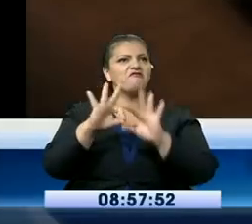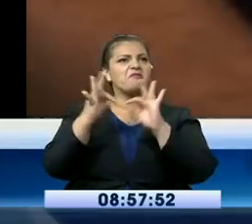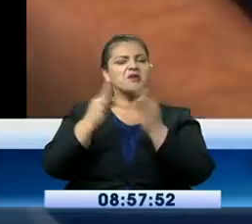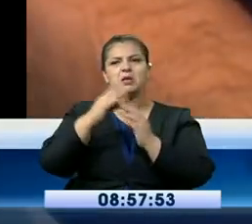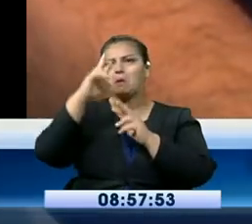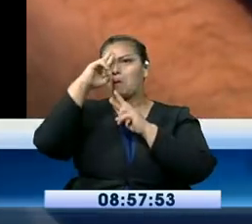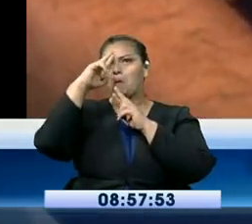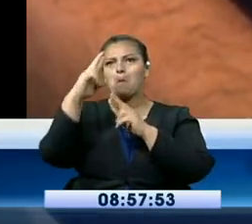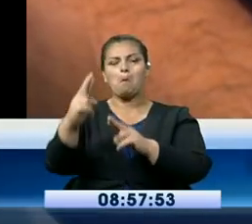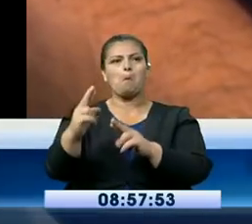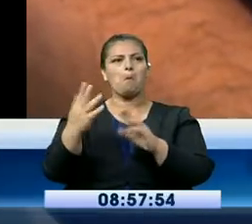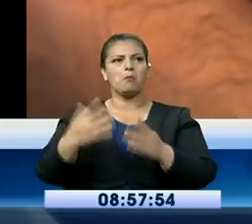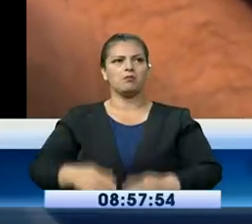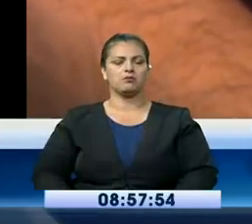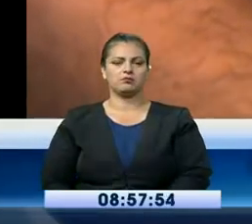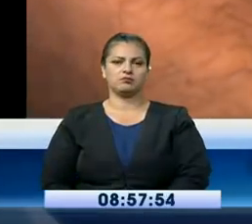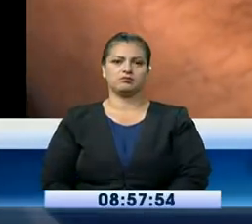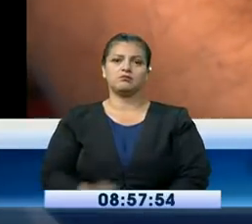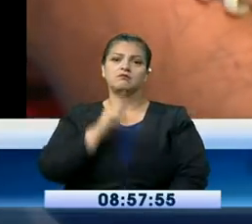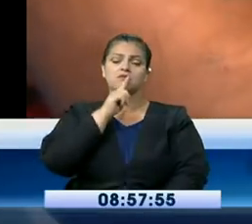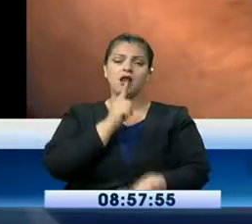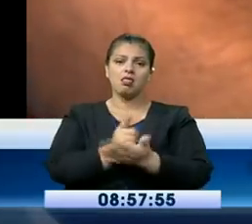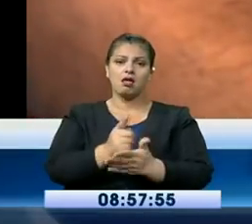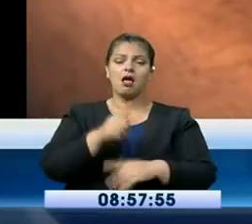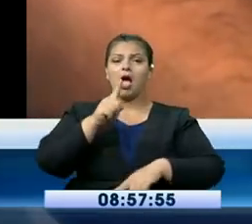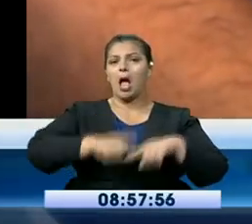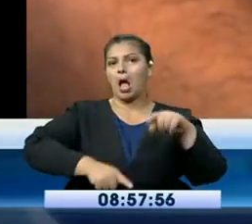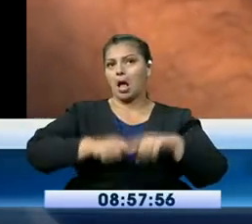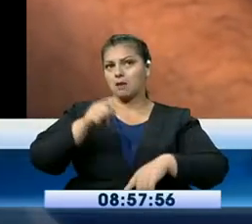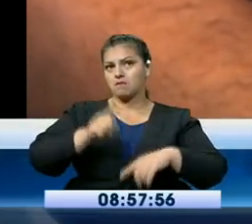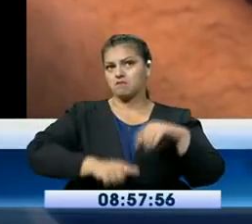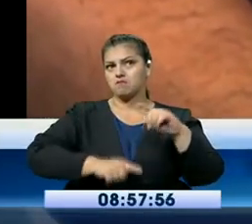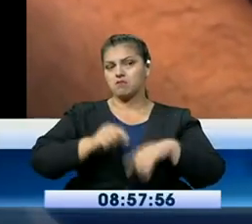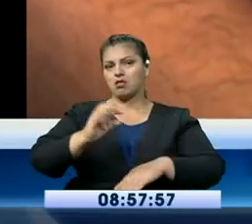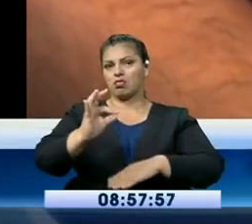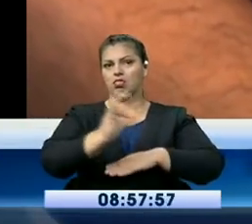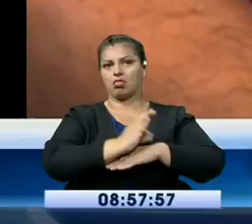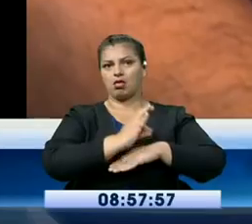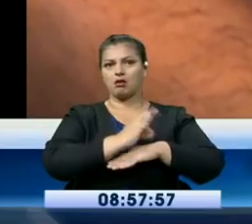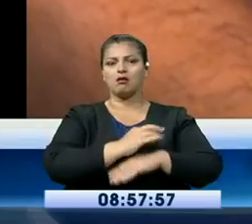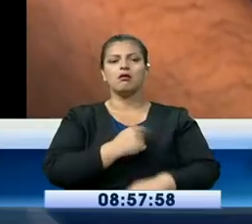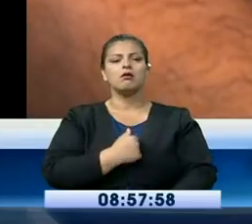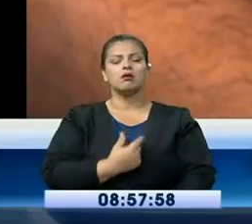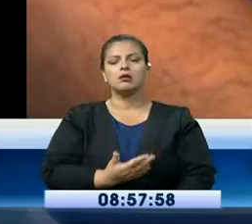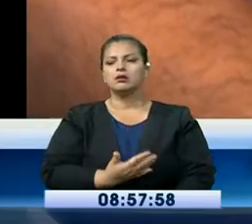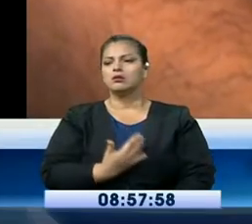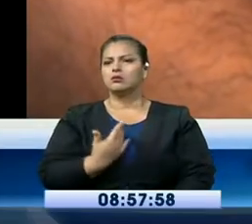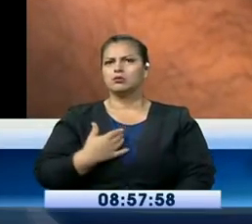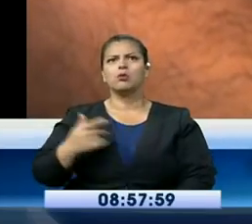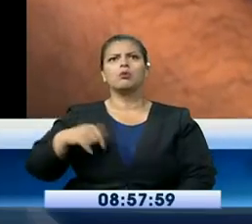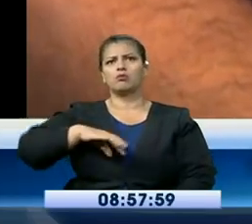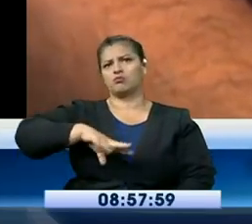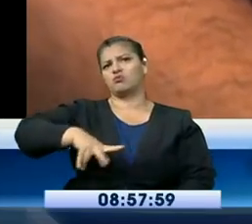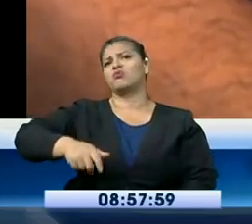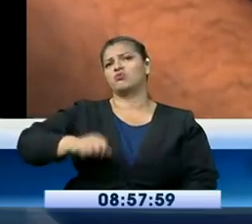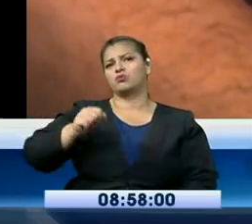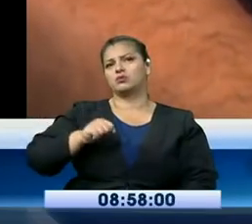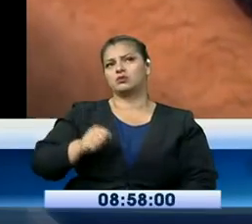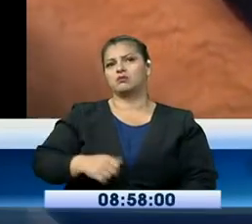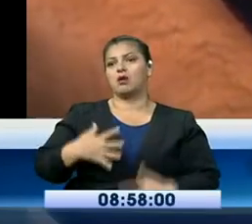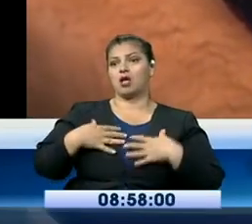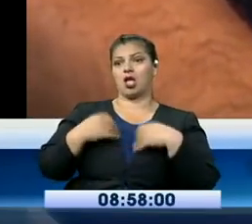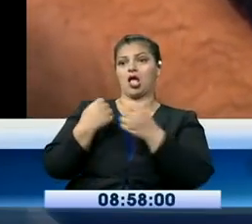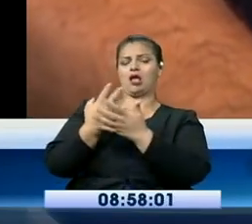sido discriminado durante él nunca más con ellos se me han caído algunas veces pero cuando alguien más falta